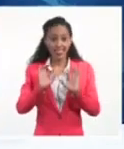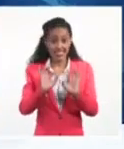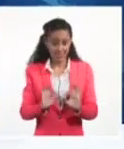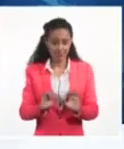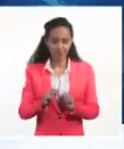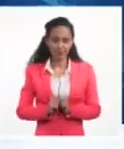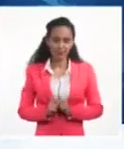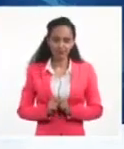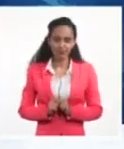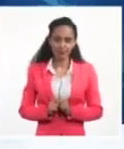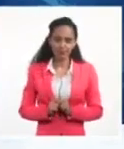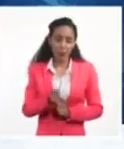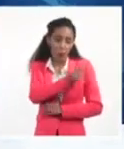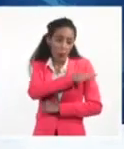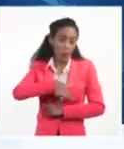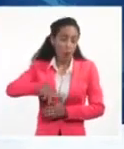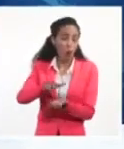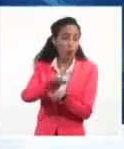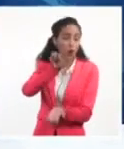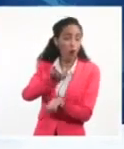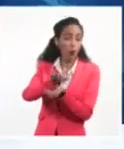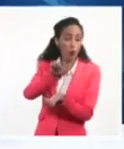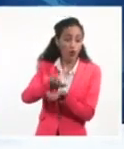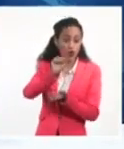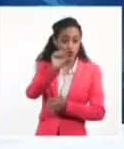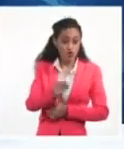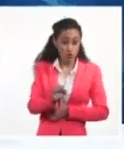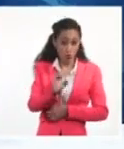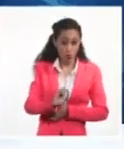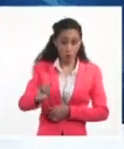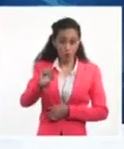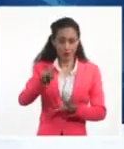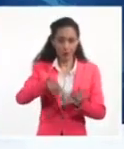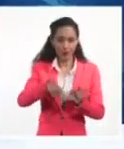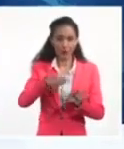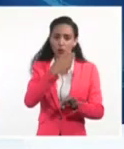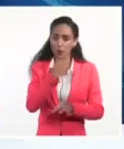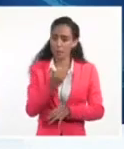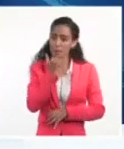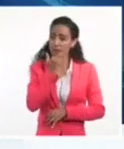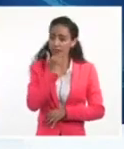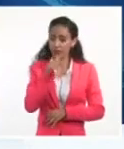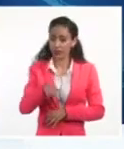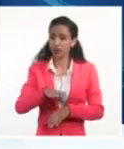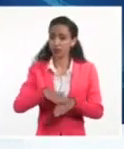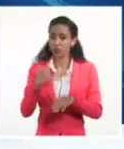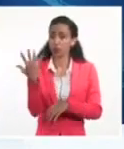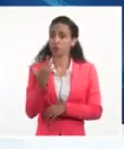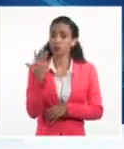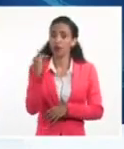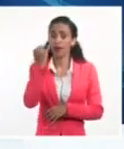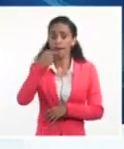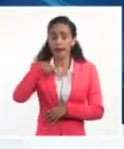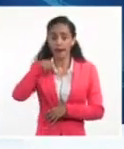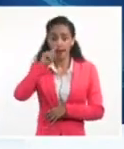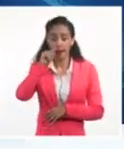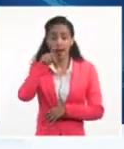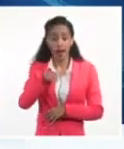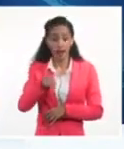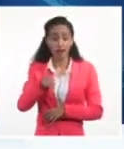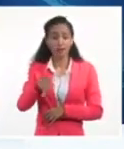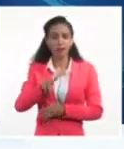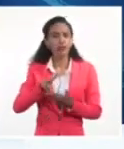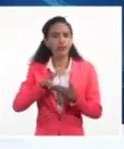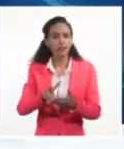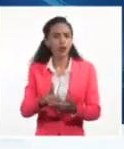El poblado de Cocodrilo, al suroeste de la Isla de la Juventud, fue uno de los más afectados al paso del huracán Ian. Hasta ese asentamiento llegaron